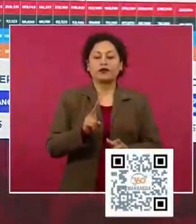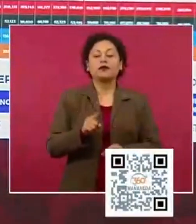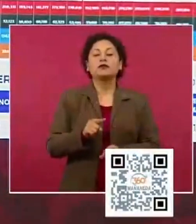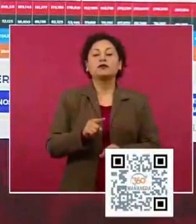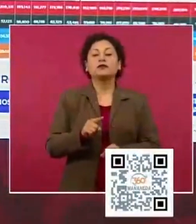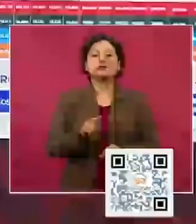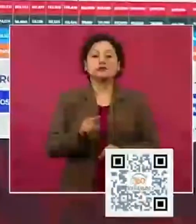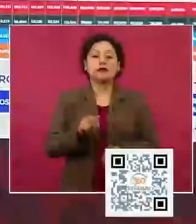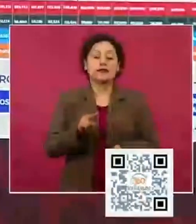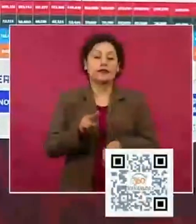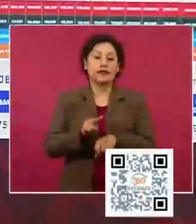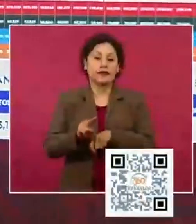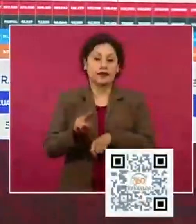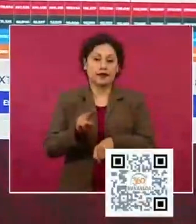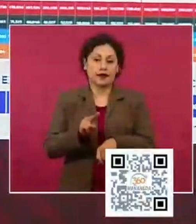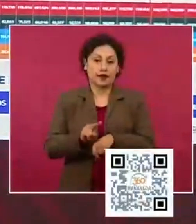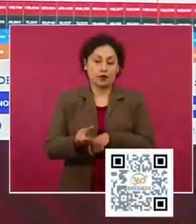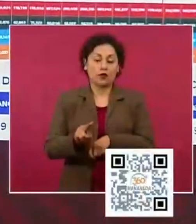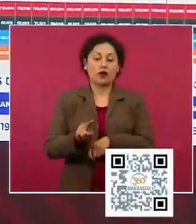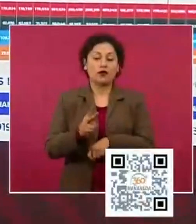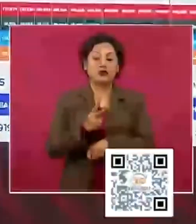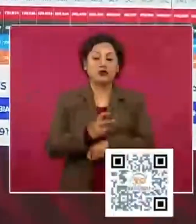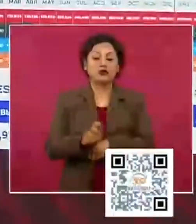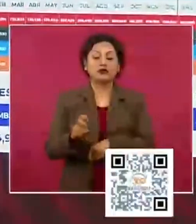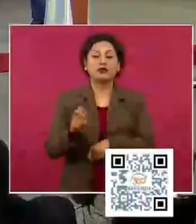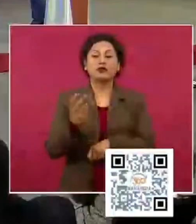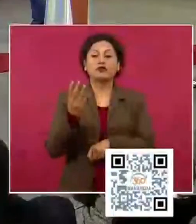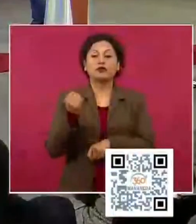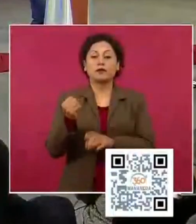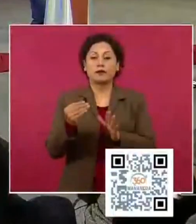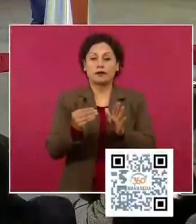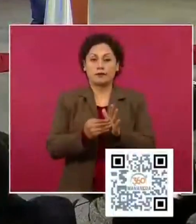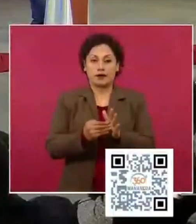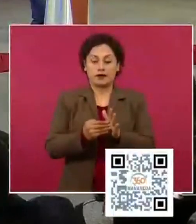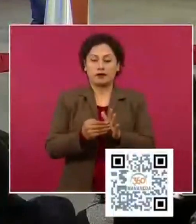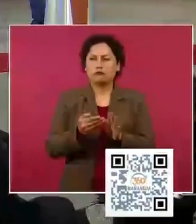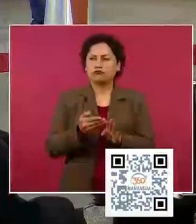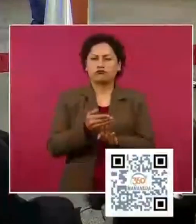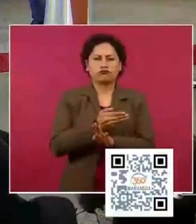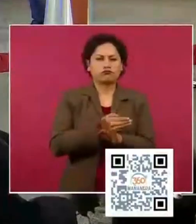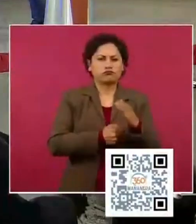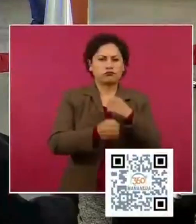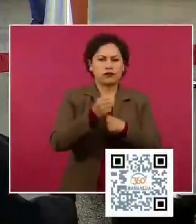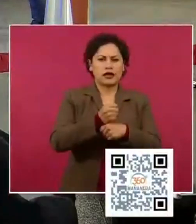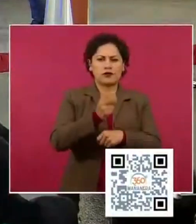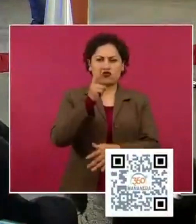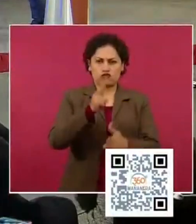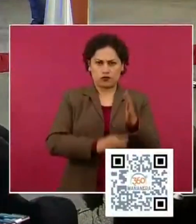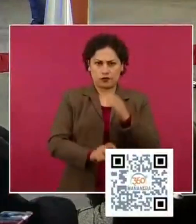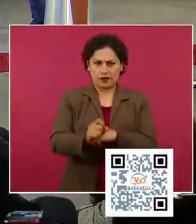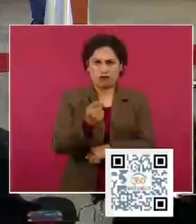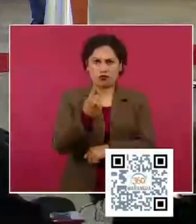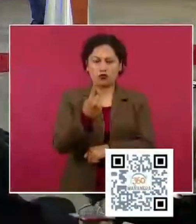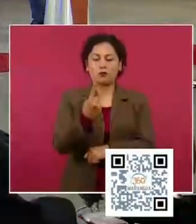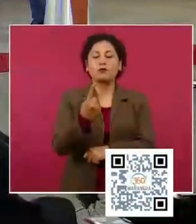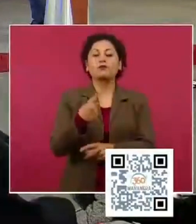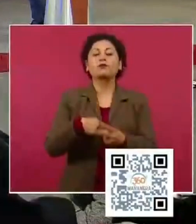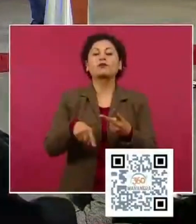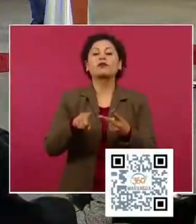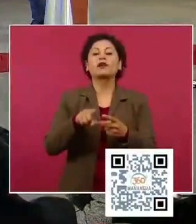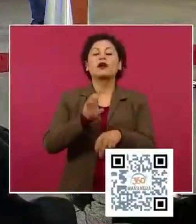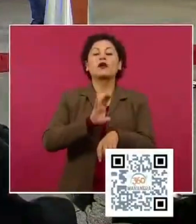209 mil que no era el caso digamos en el año 2021 Colombia